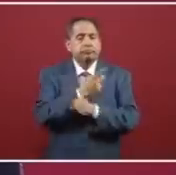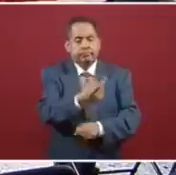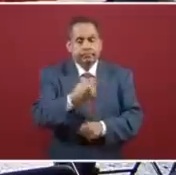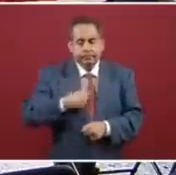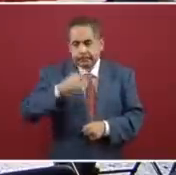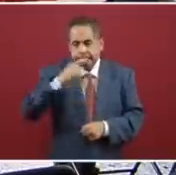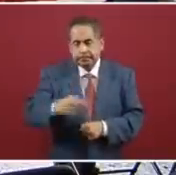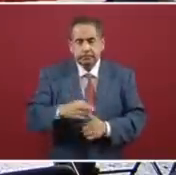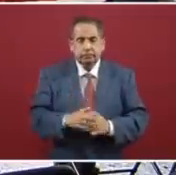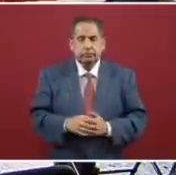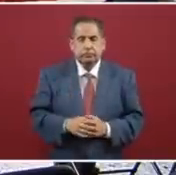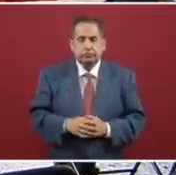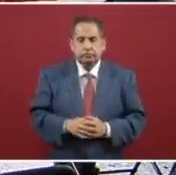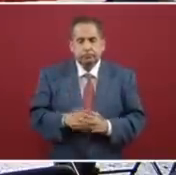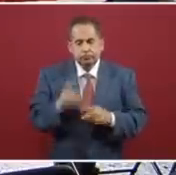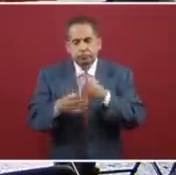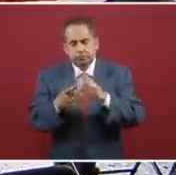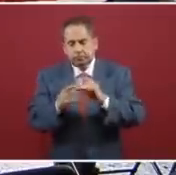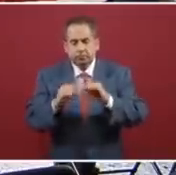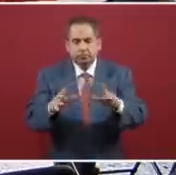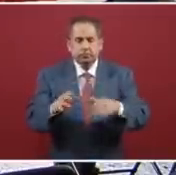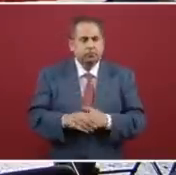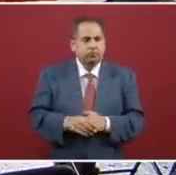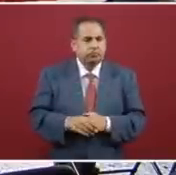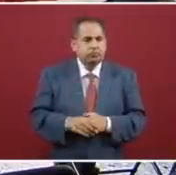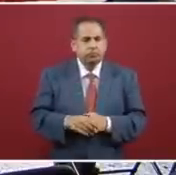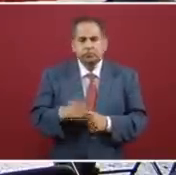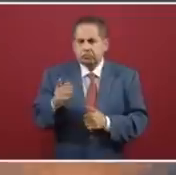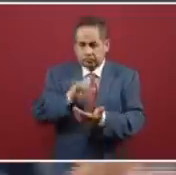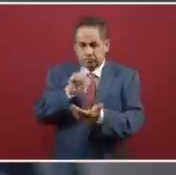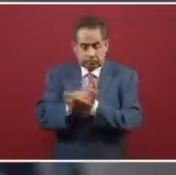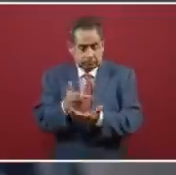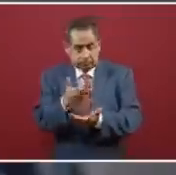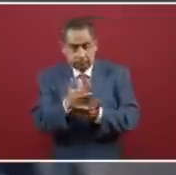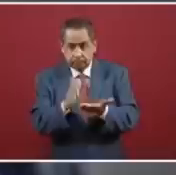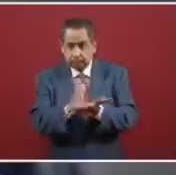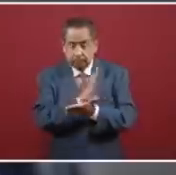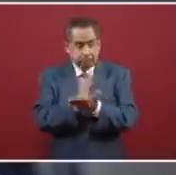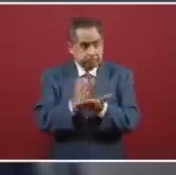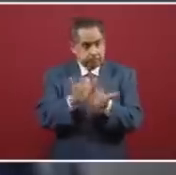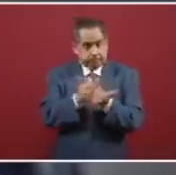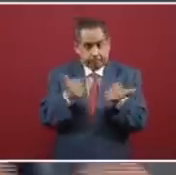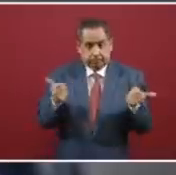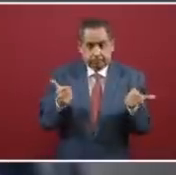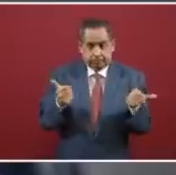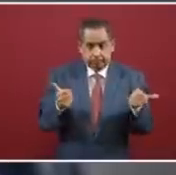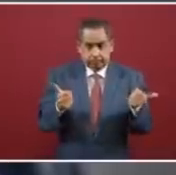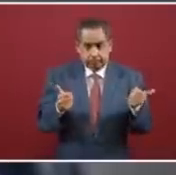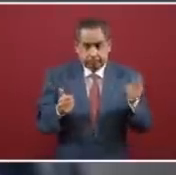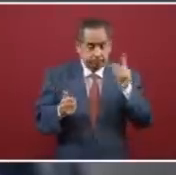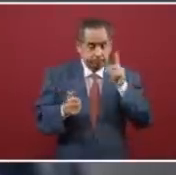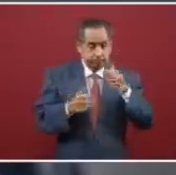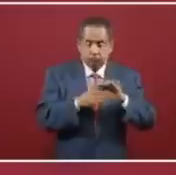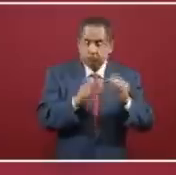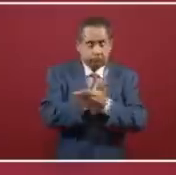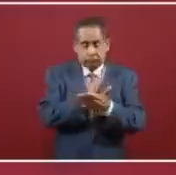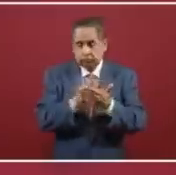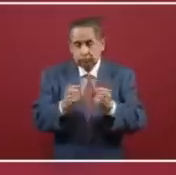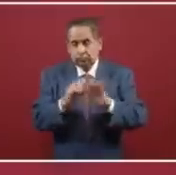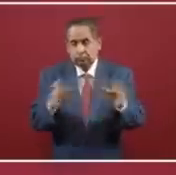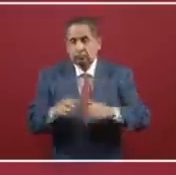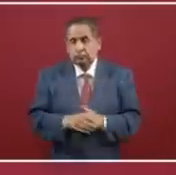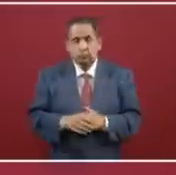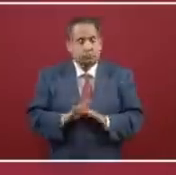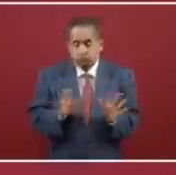respuesta que da peñafiel esta vamos a conocer en cuanto lo tengan este requerimiento es independiente de los resultados de las pruebas que cierra la app